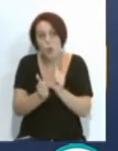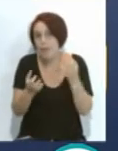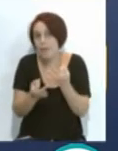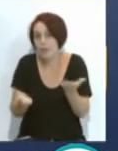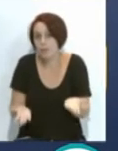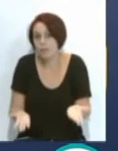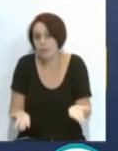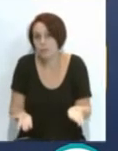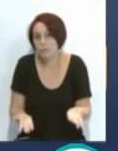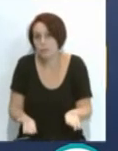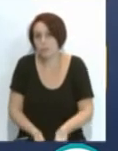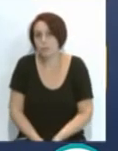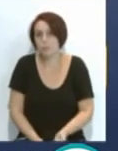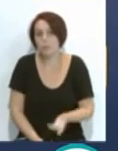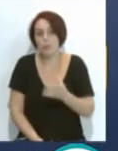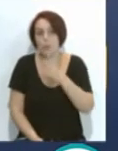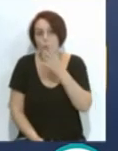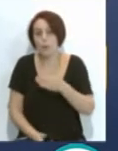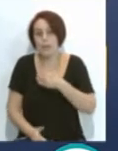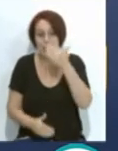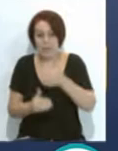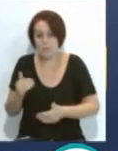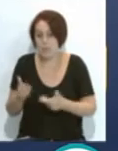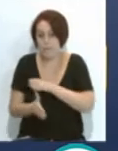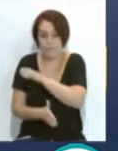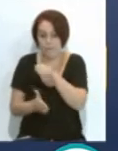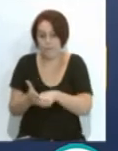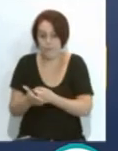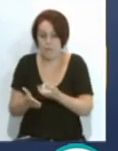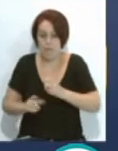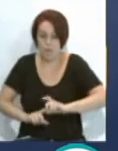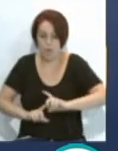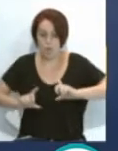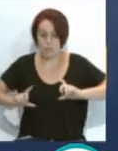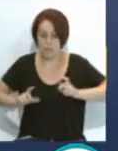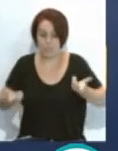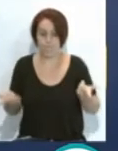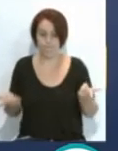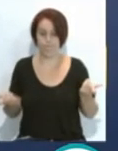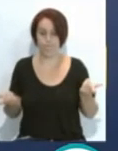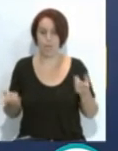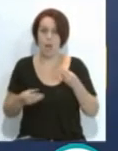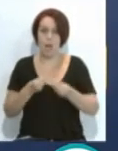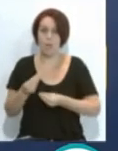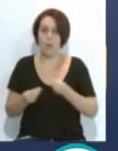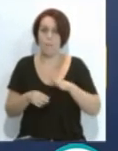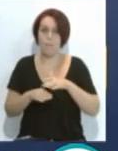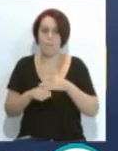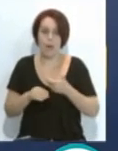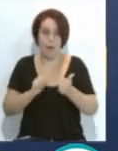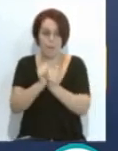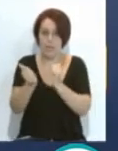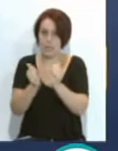además la limitación de ficha y de dorsales pues te hacía que incluso para sacar jugadores